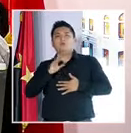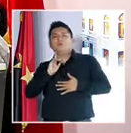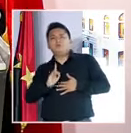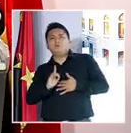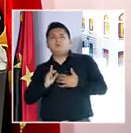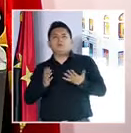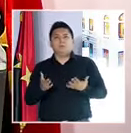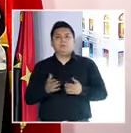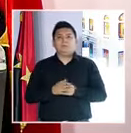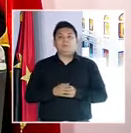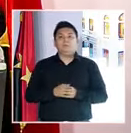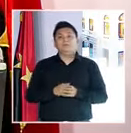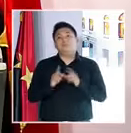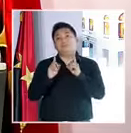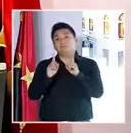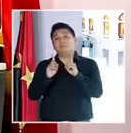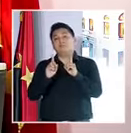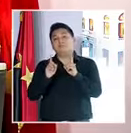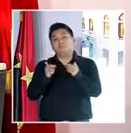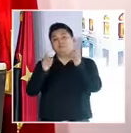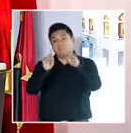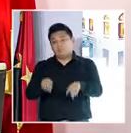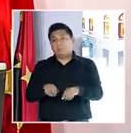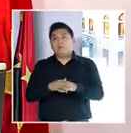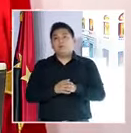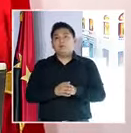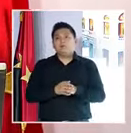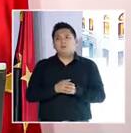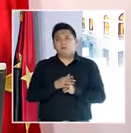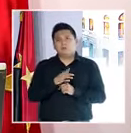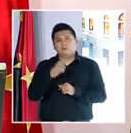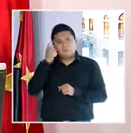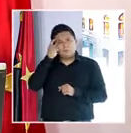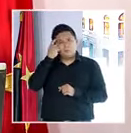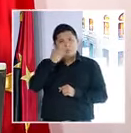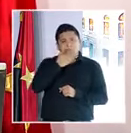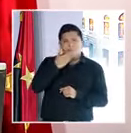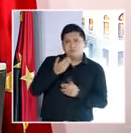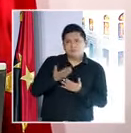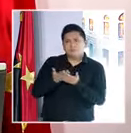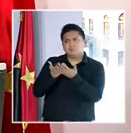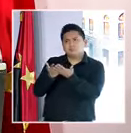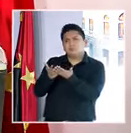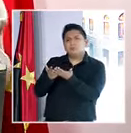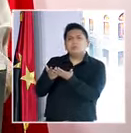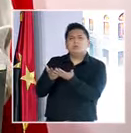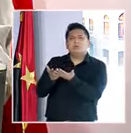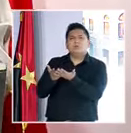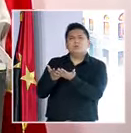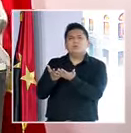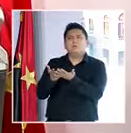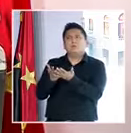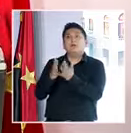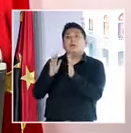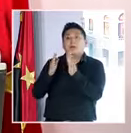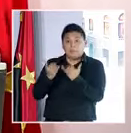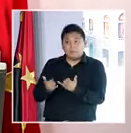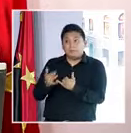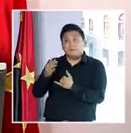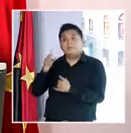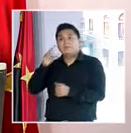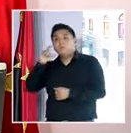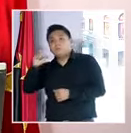decisiones, pero también la mejor decisión que le convenga al área metropolitana